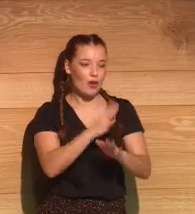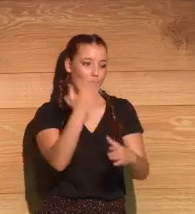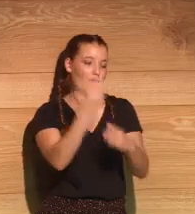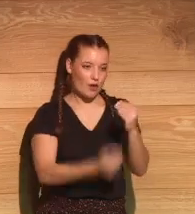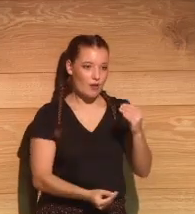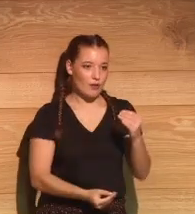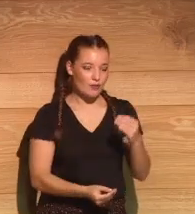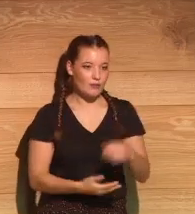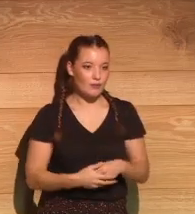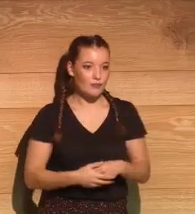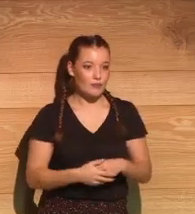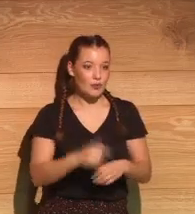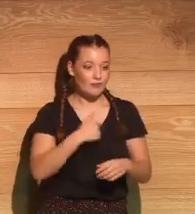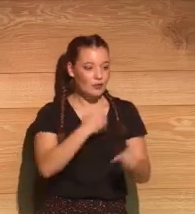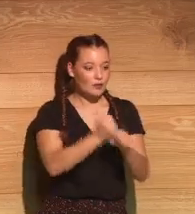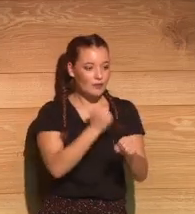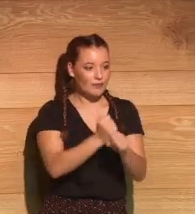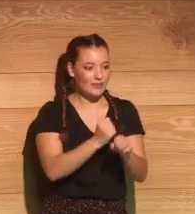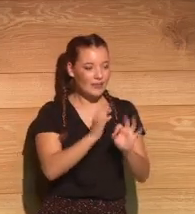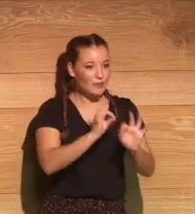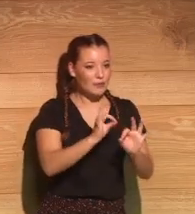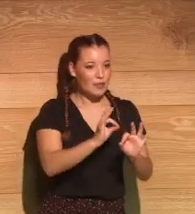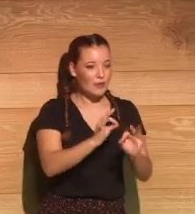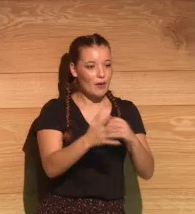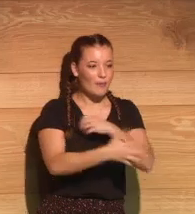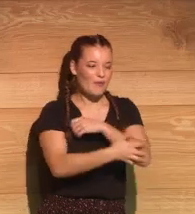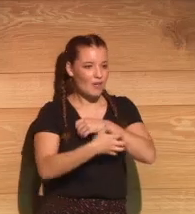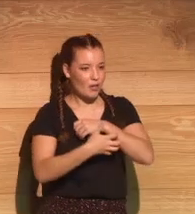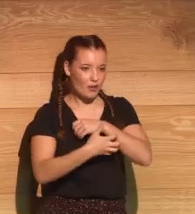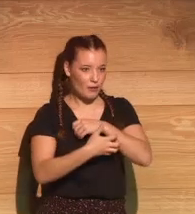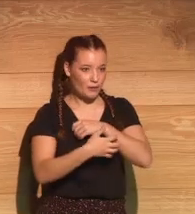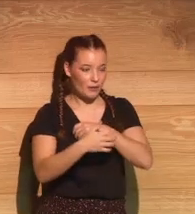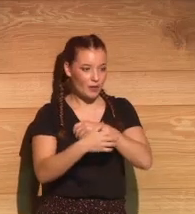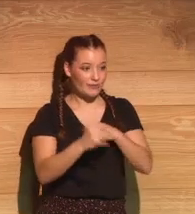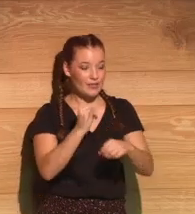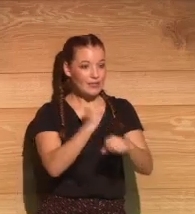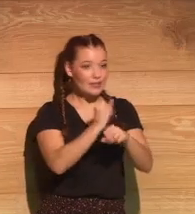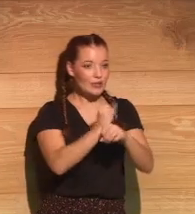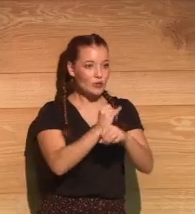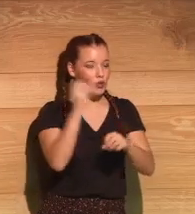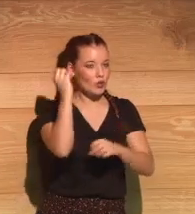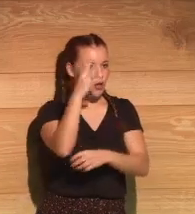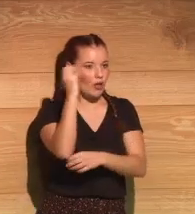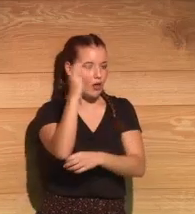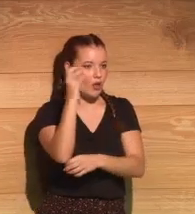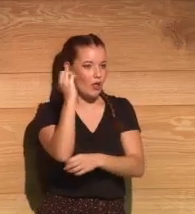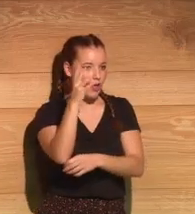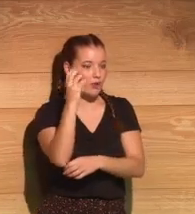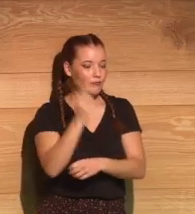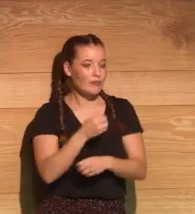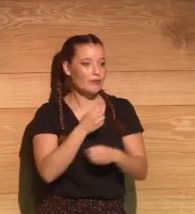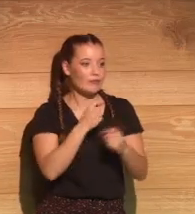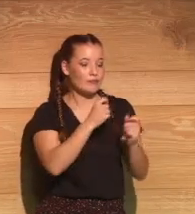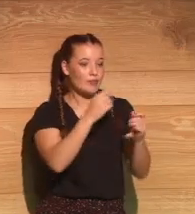estaba trabajando sobre todo en el llamado eje de precariedad. Teníamos que ir a dar unas charlas a los institutos hablando de una especie de herramienta precaria